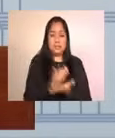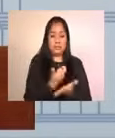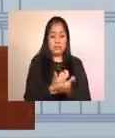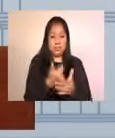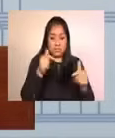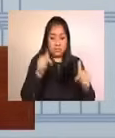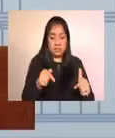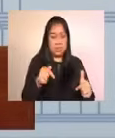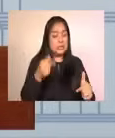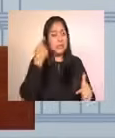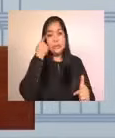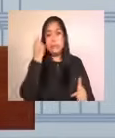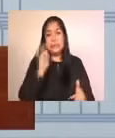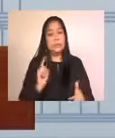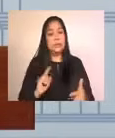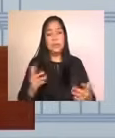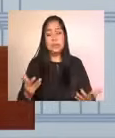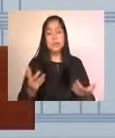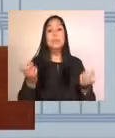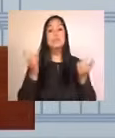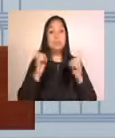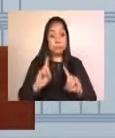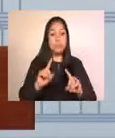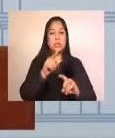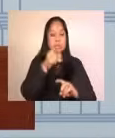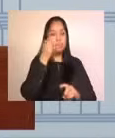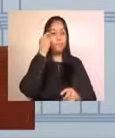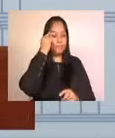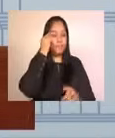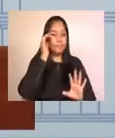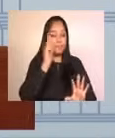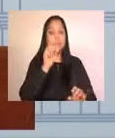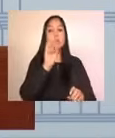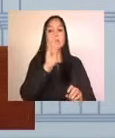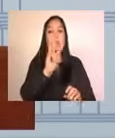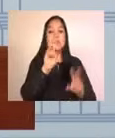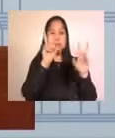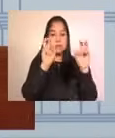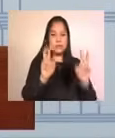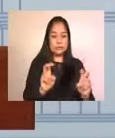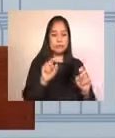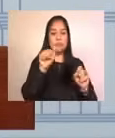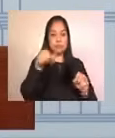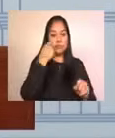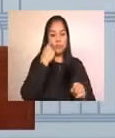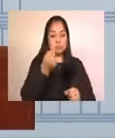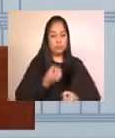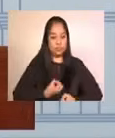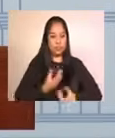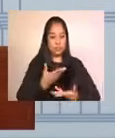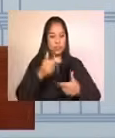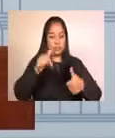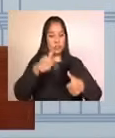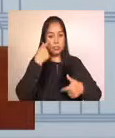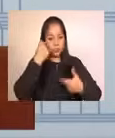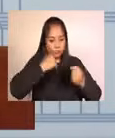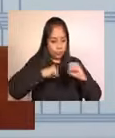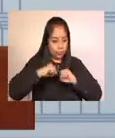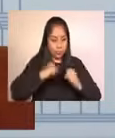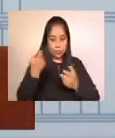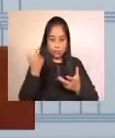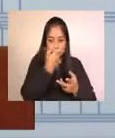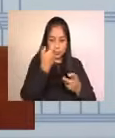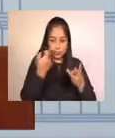sí no se lo puedo precisar, pero tome usted en consideración tres aspectos para los cuales nosotros estamos destinando estos